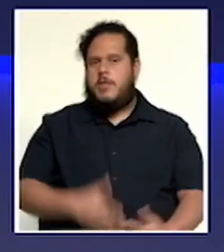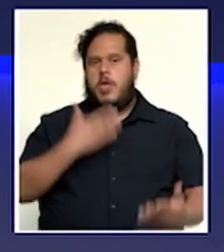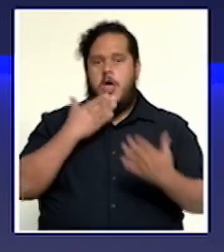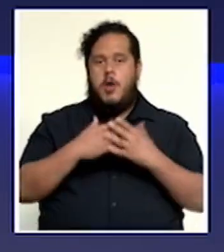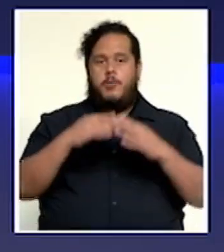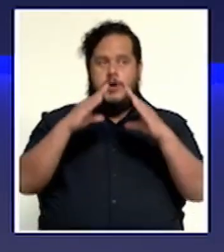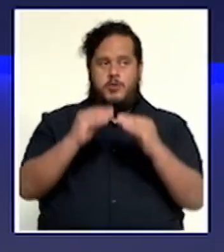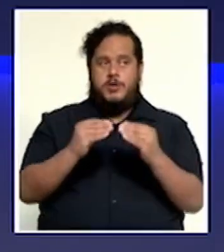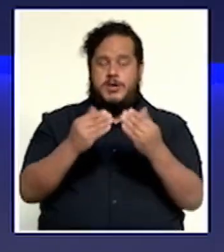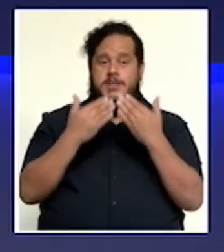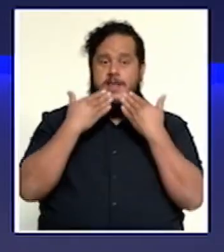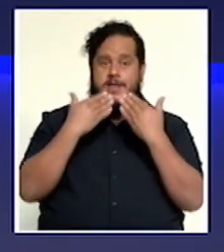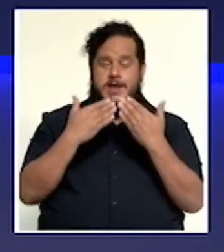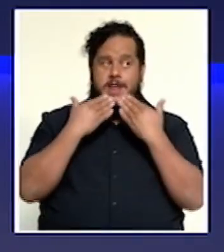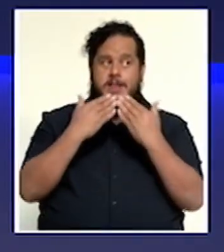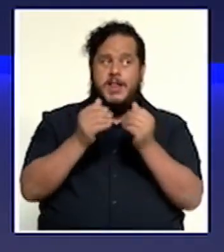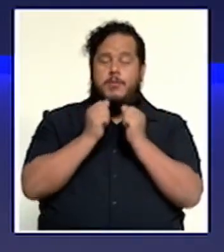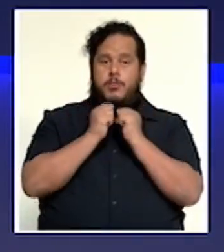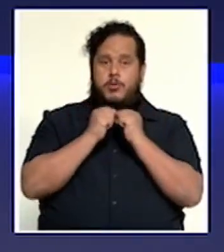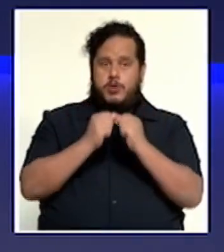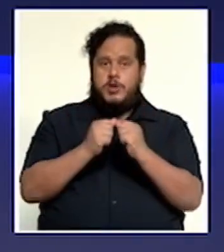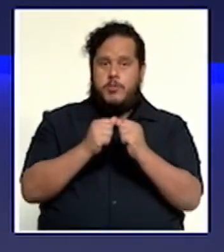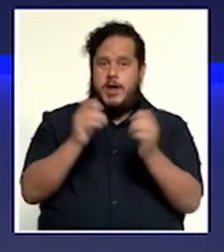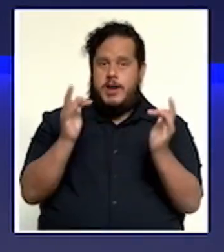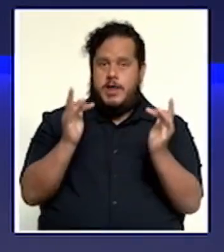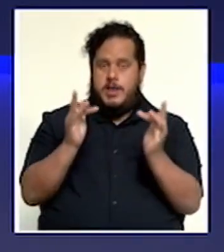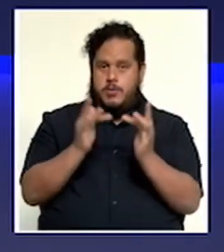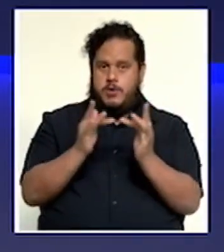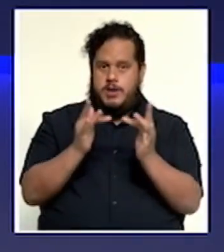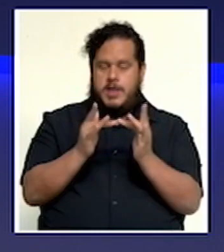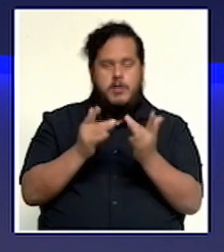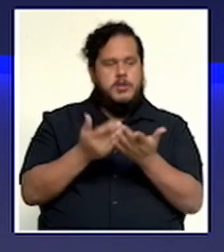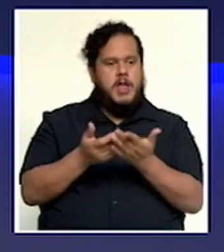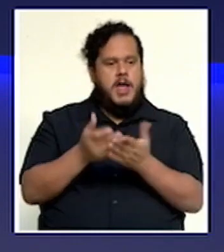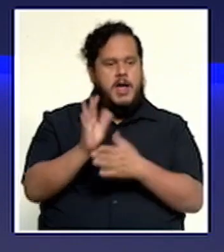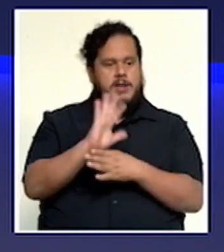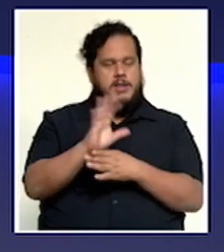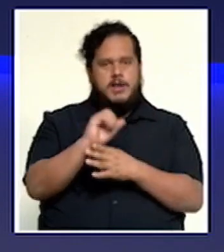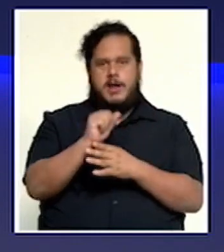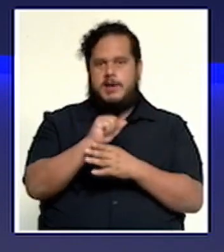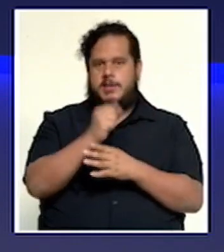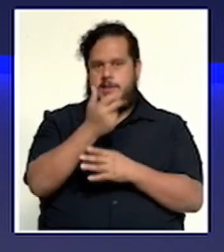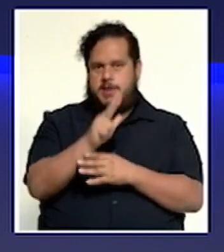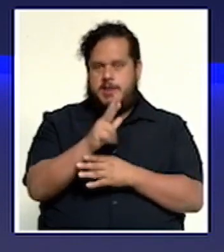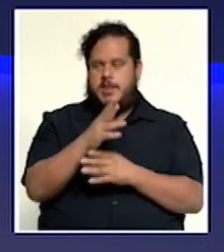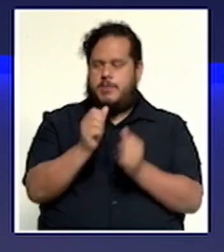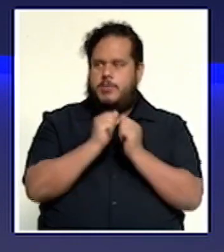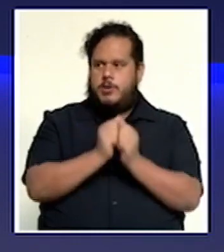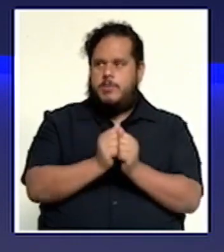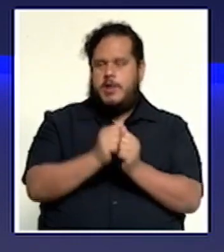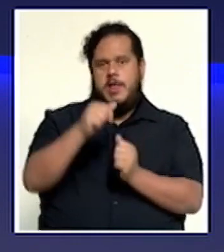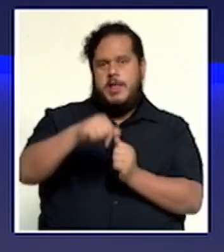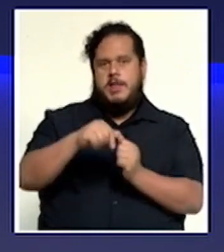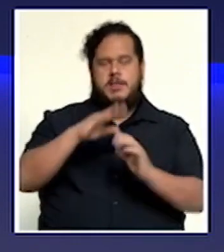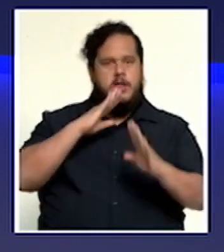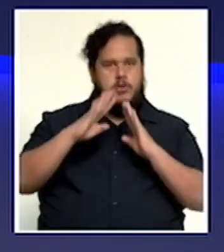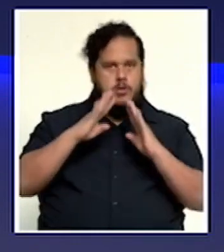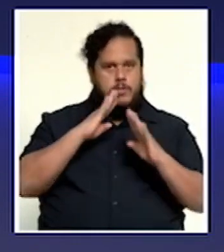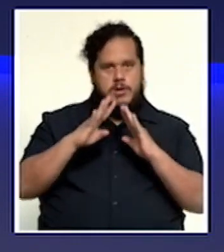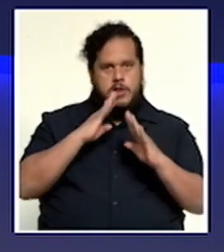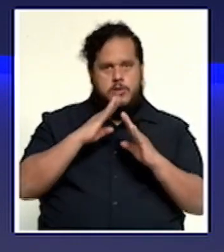Buenas noches, gracias por continuar conectados a la señal de Canal 13 y por acompañarnos en estas